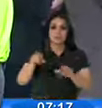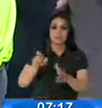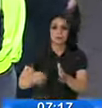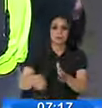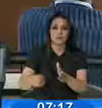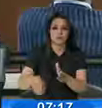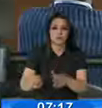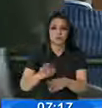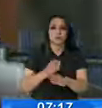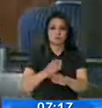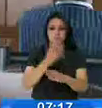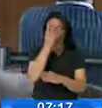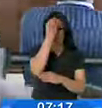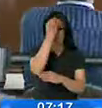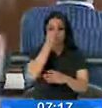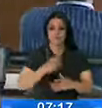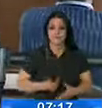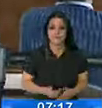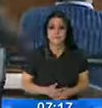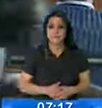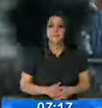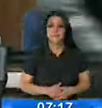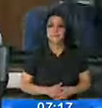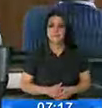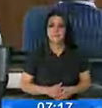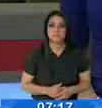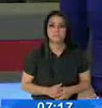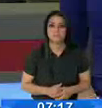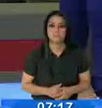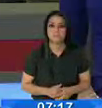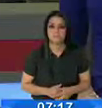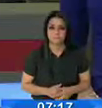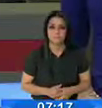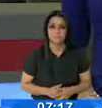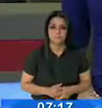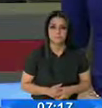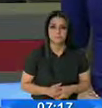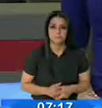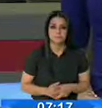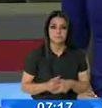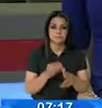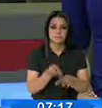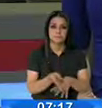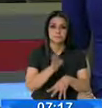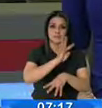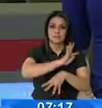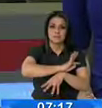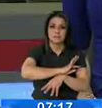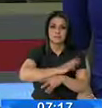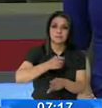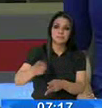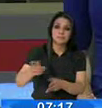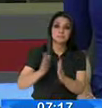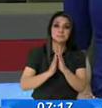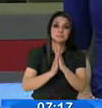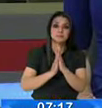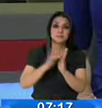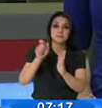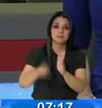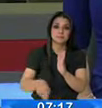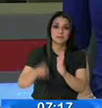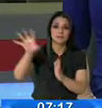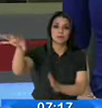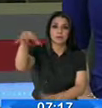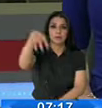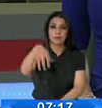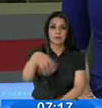Glass, informó Alison Corral. Y la Asamblea Nacional busca que el procurador Diego García comparezca sobre